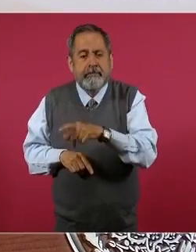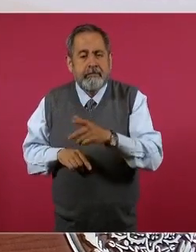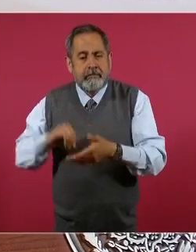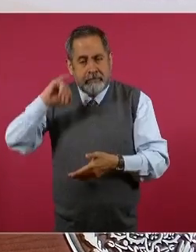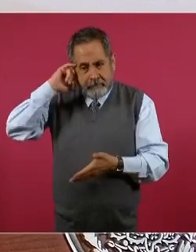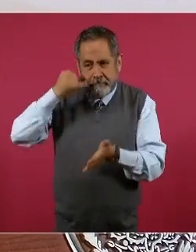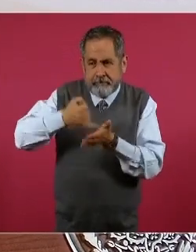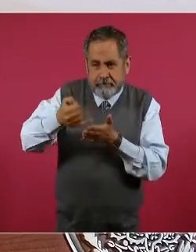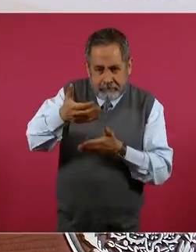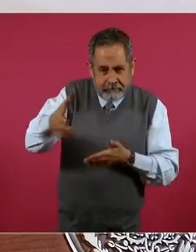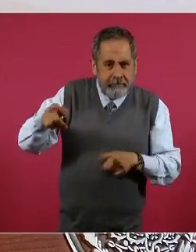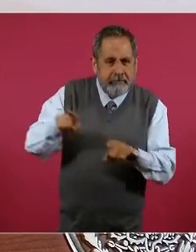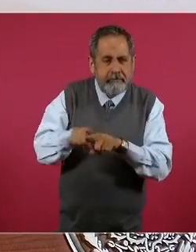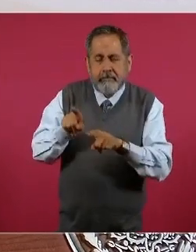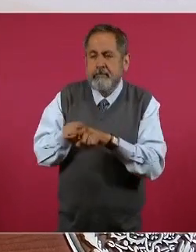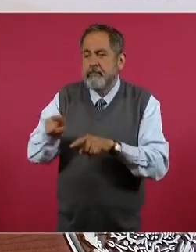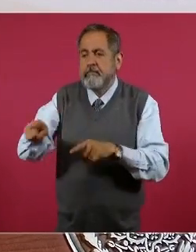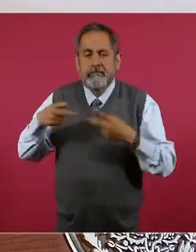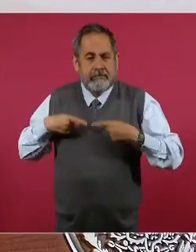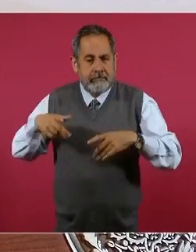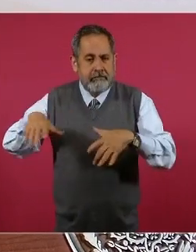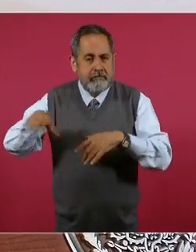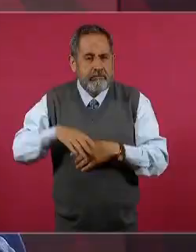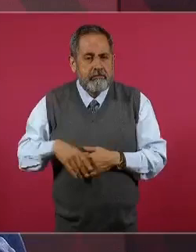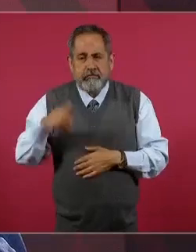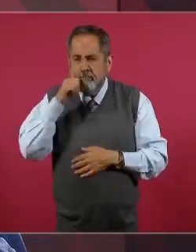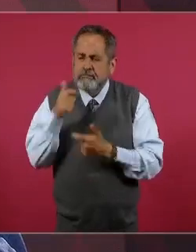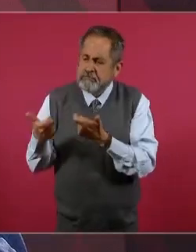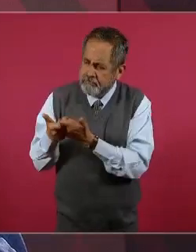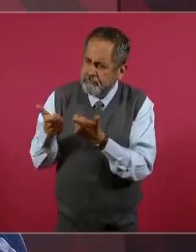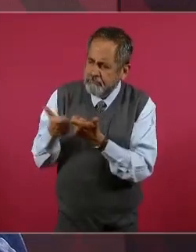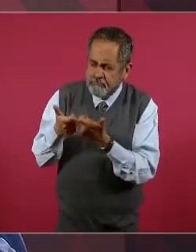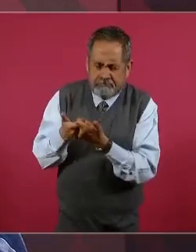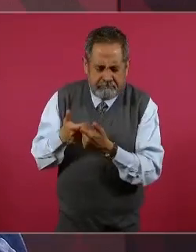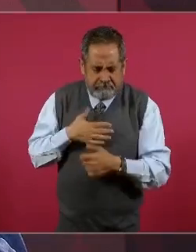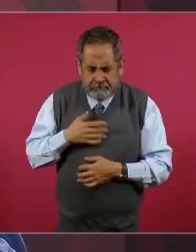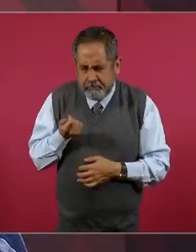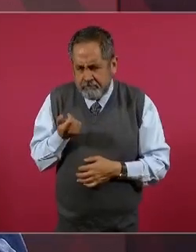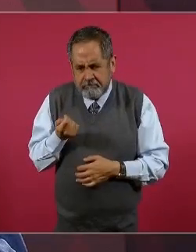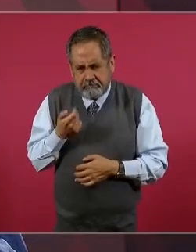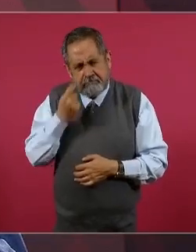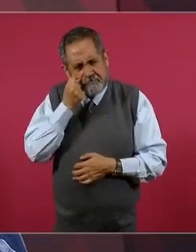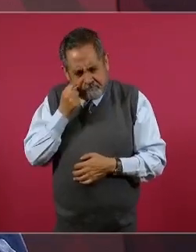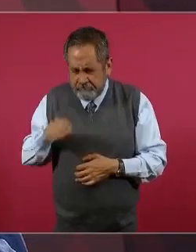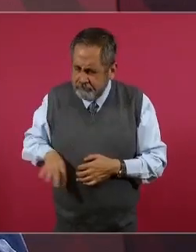los campesinos, los productores, es que todos cooperan,